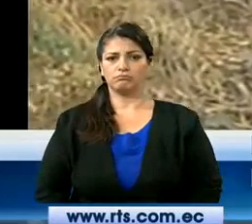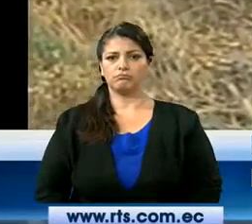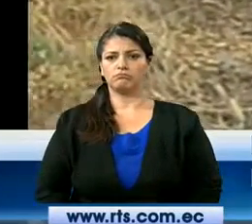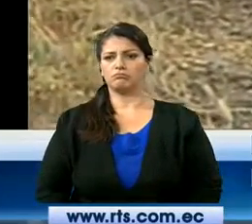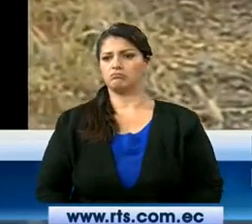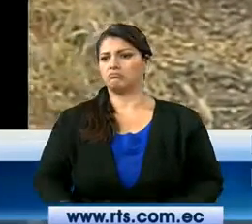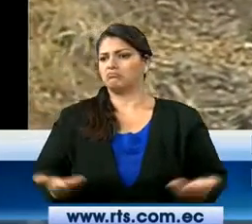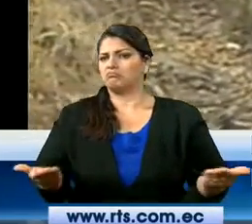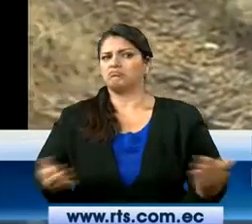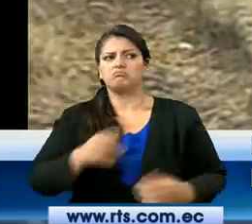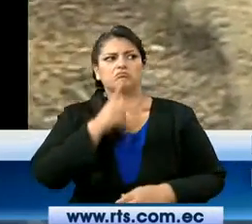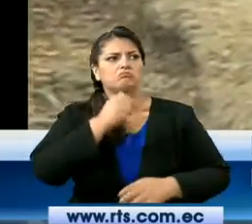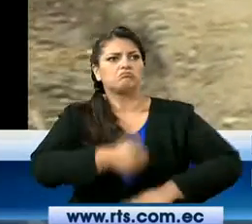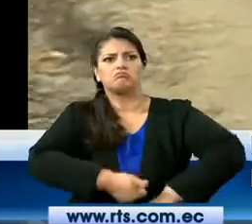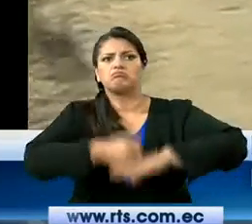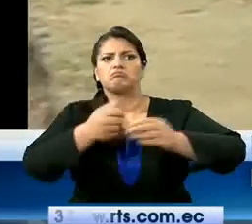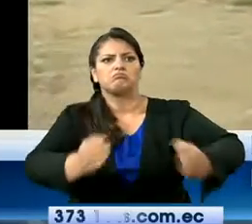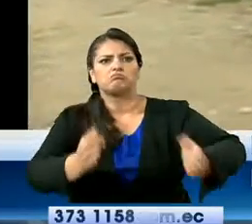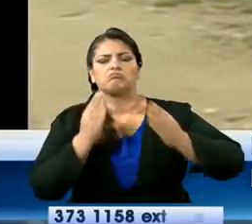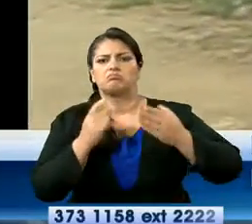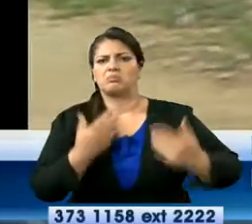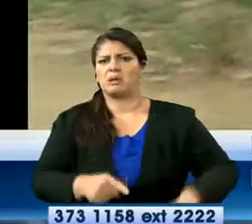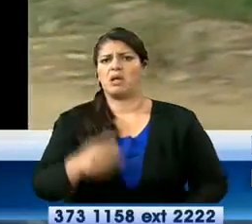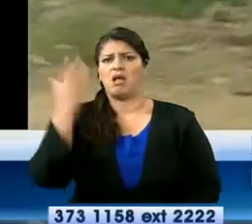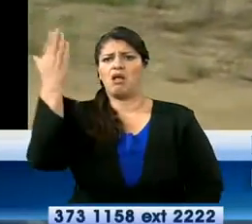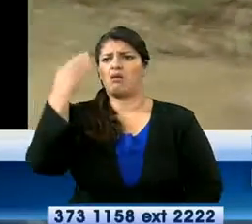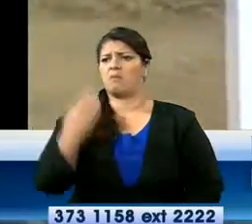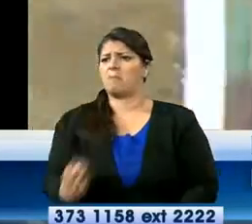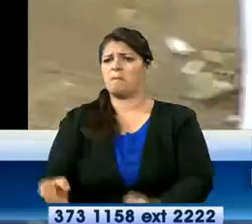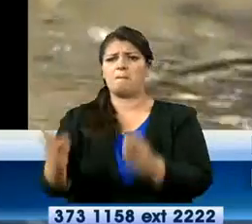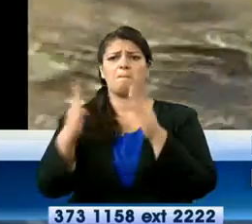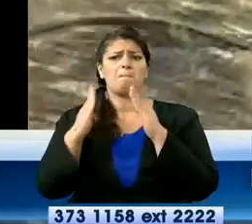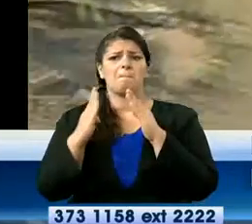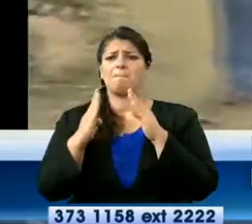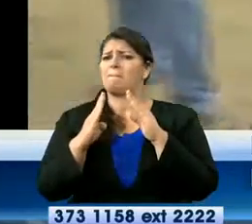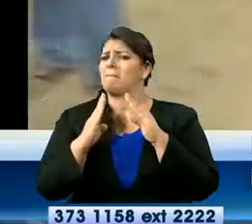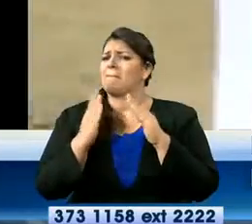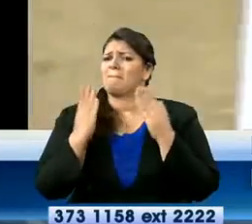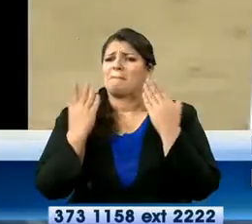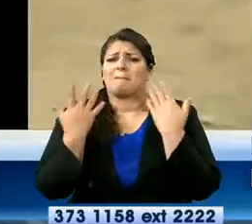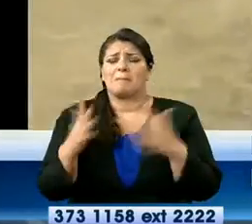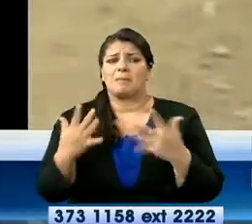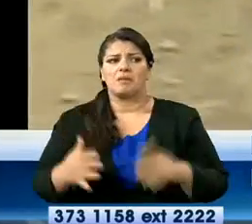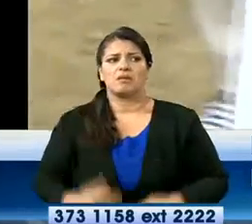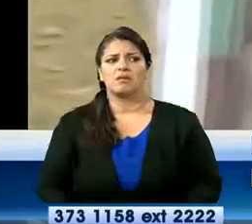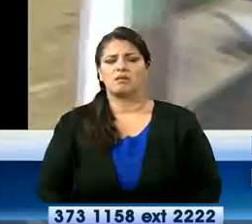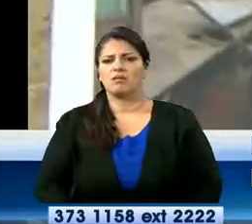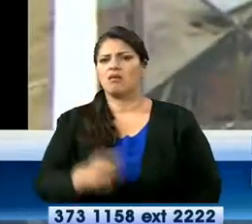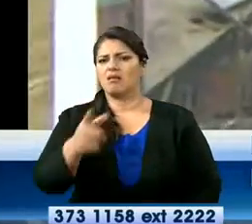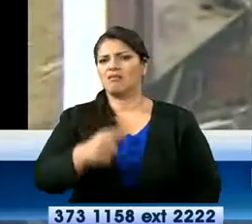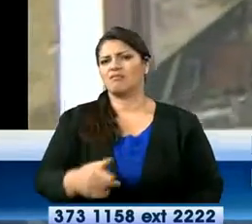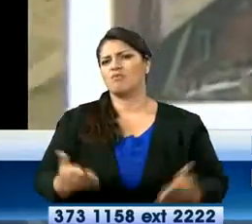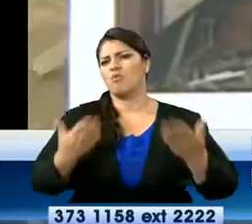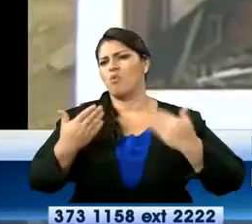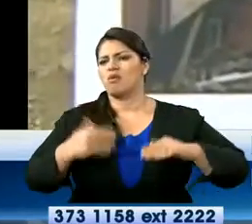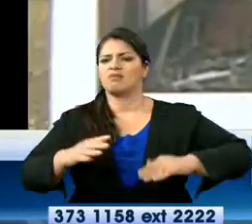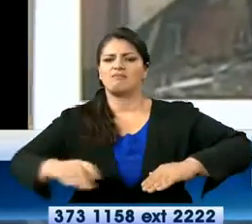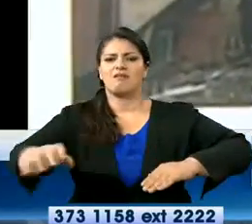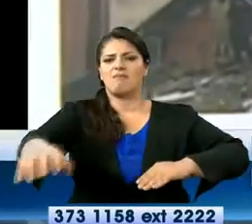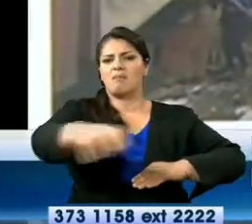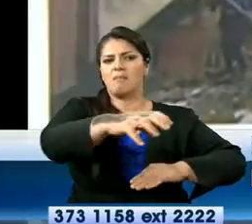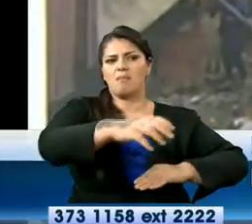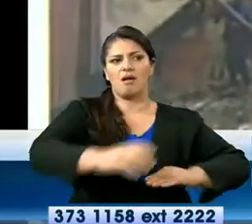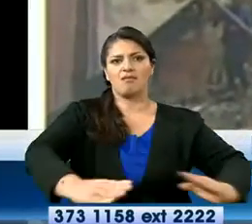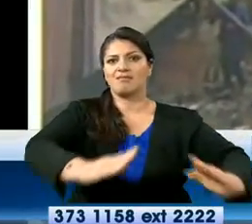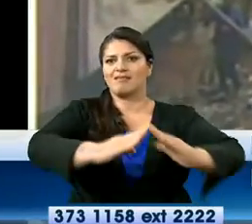autoridad. Aquí el señor alcalde no se preocupa por nosotros, por la ciudad de Guayaquil. Se preocupa, son por ciudadelas nomás, pero no se preocupa